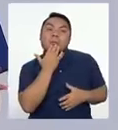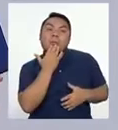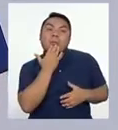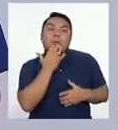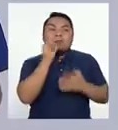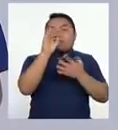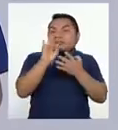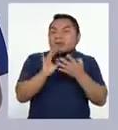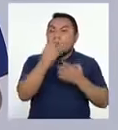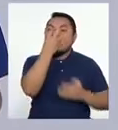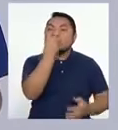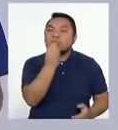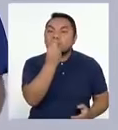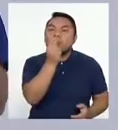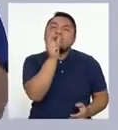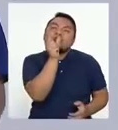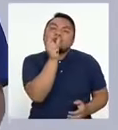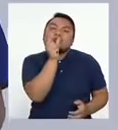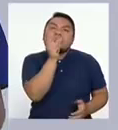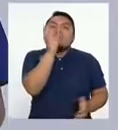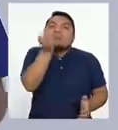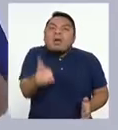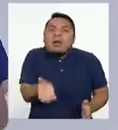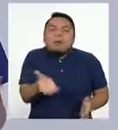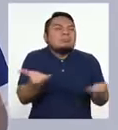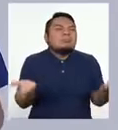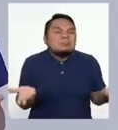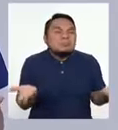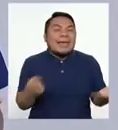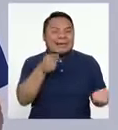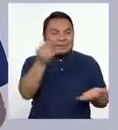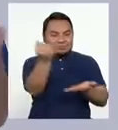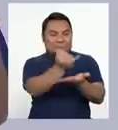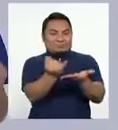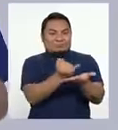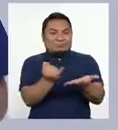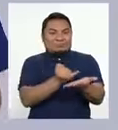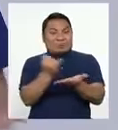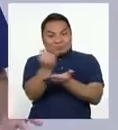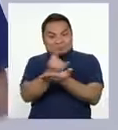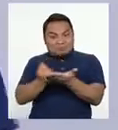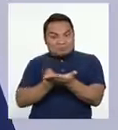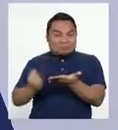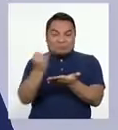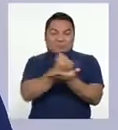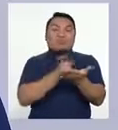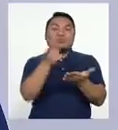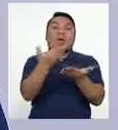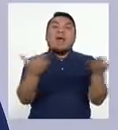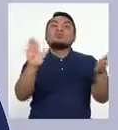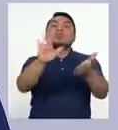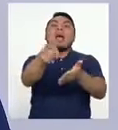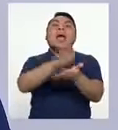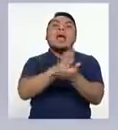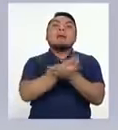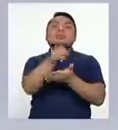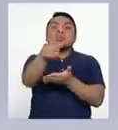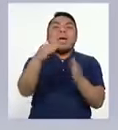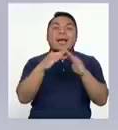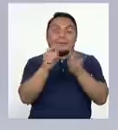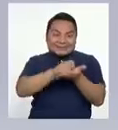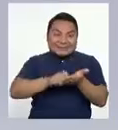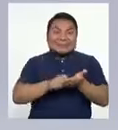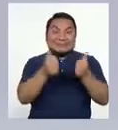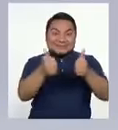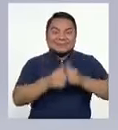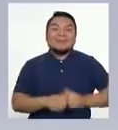entre otros. Compararlas y finalmente puedes dibujarlas y pintarlas con materiales que tengas en casa. Nos